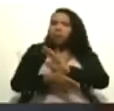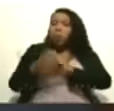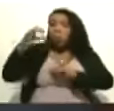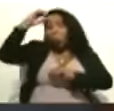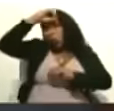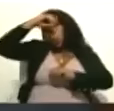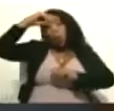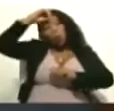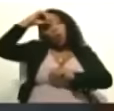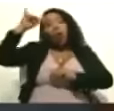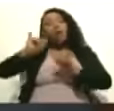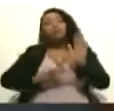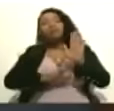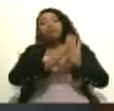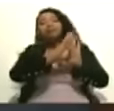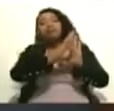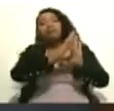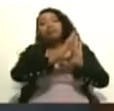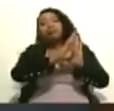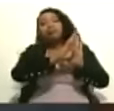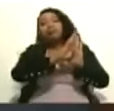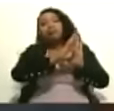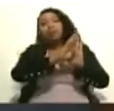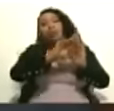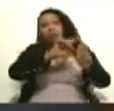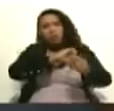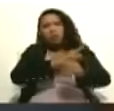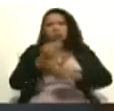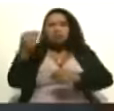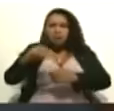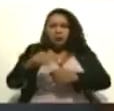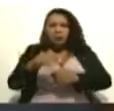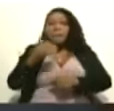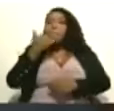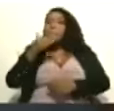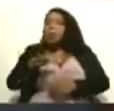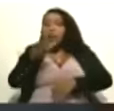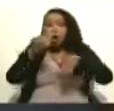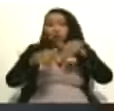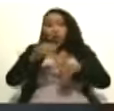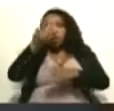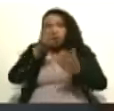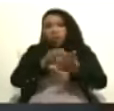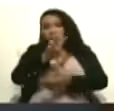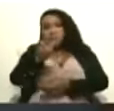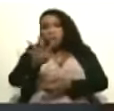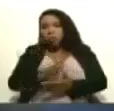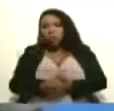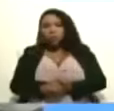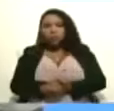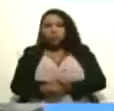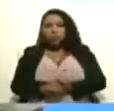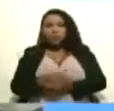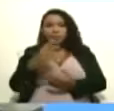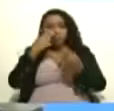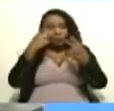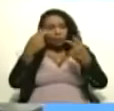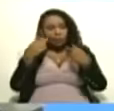opinión que se desarrollará y se intensificará en las próximas elecciones de 2024 mire